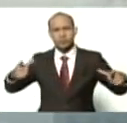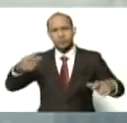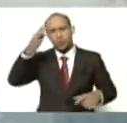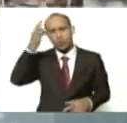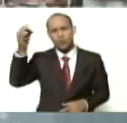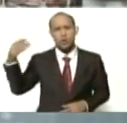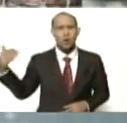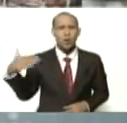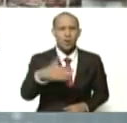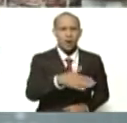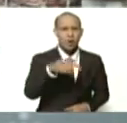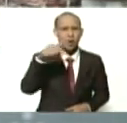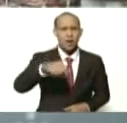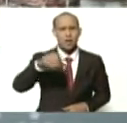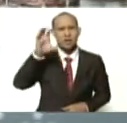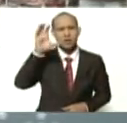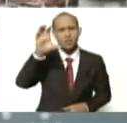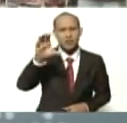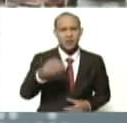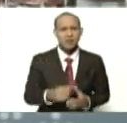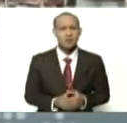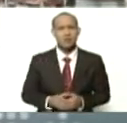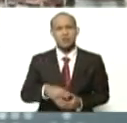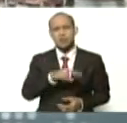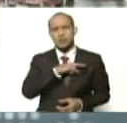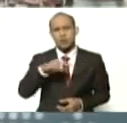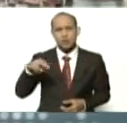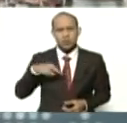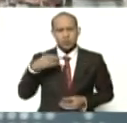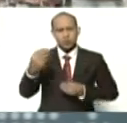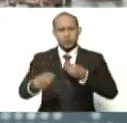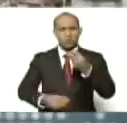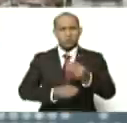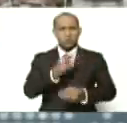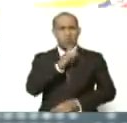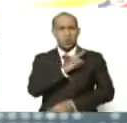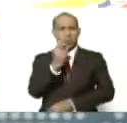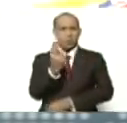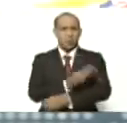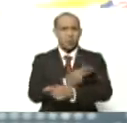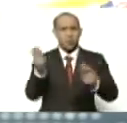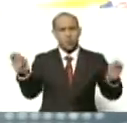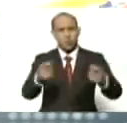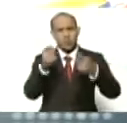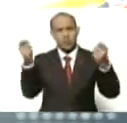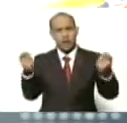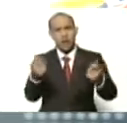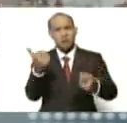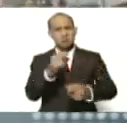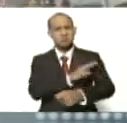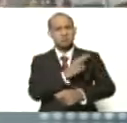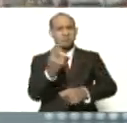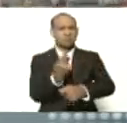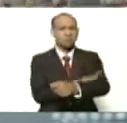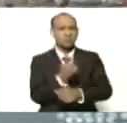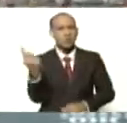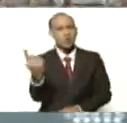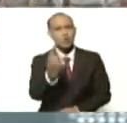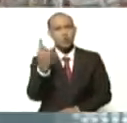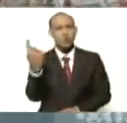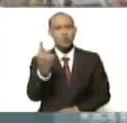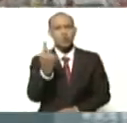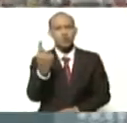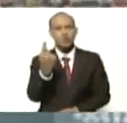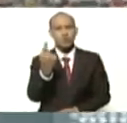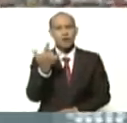pescadores en el país nos hace tener un poder popular una fortaleza única que solo